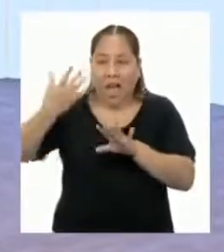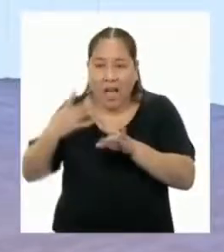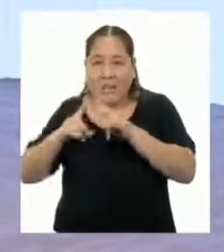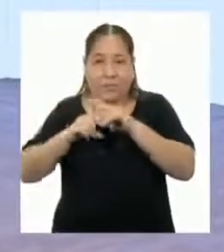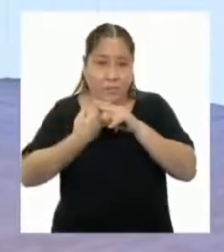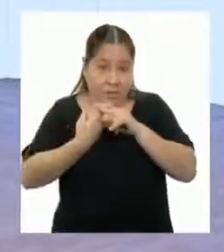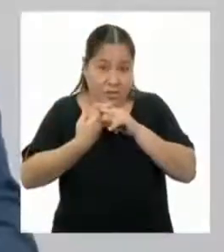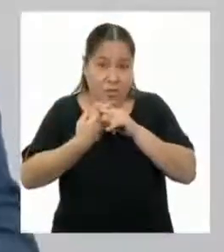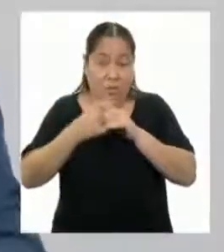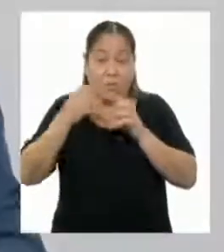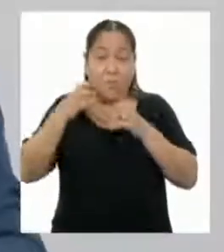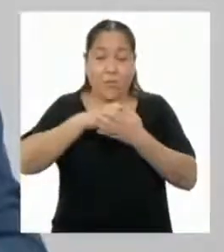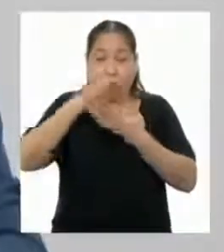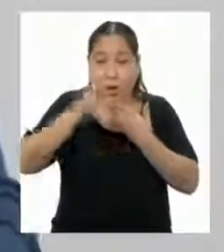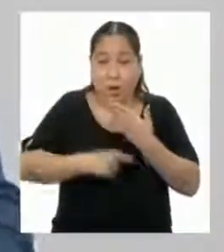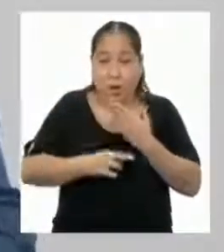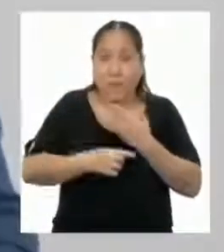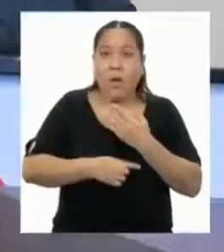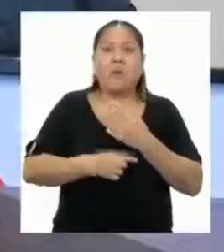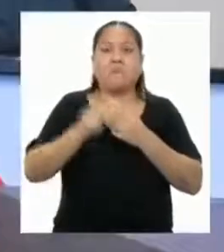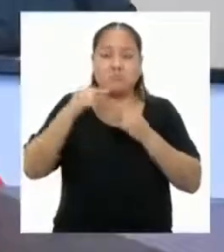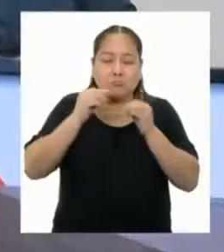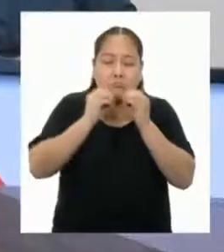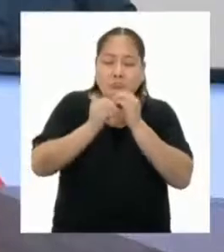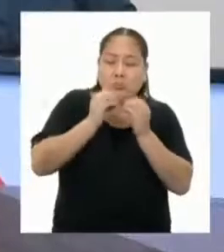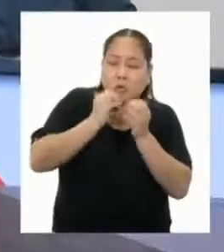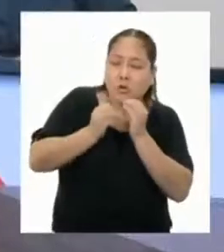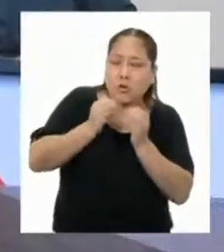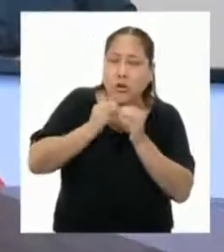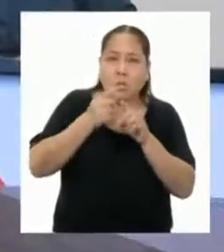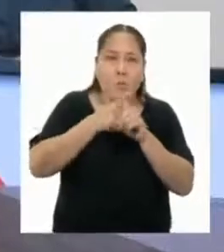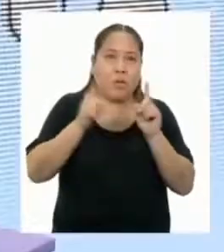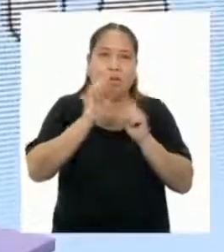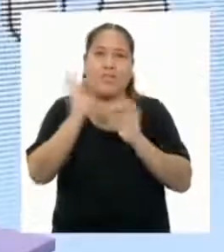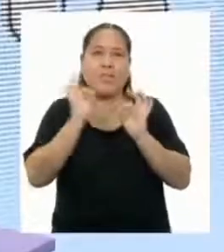sin fórmulas. Exactamente.